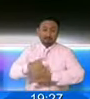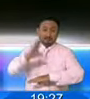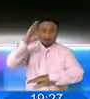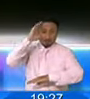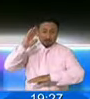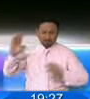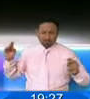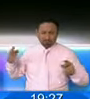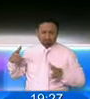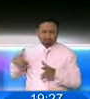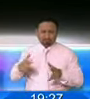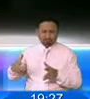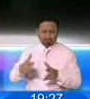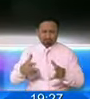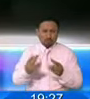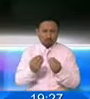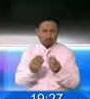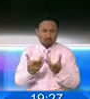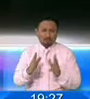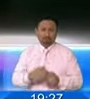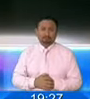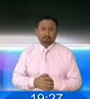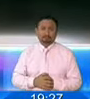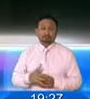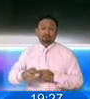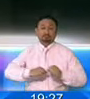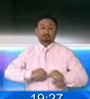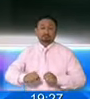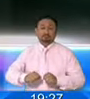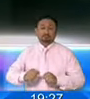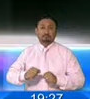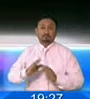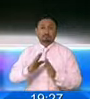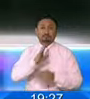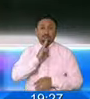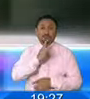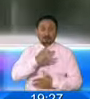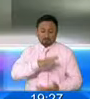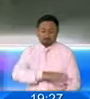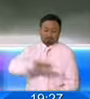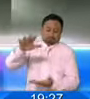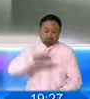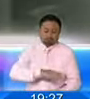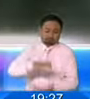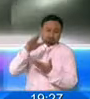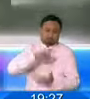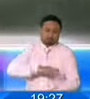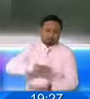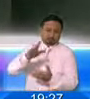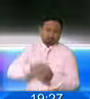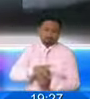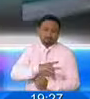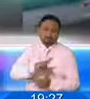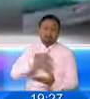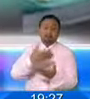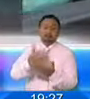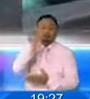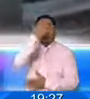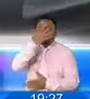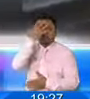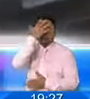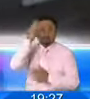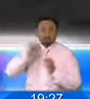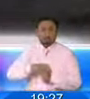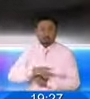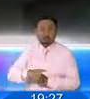por uniformados de la Armada Nacional. El trabajo de evacuación por agua demoró algunas horas. El combustible tenía que llegar a Esmeraldas